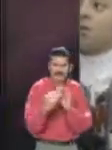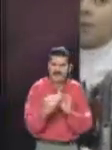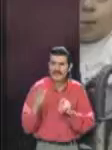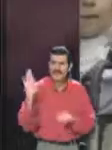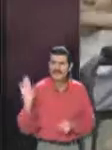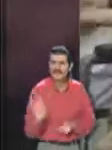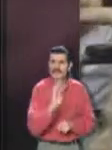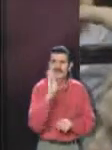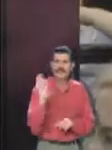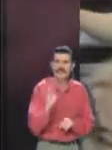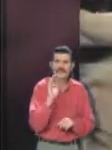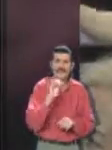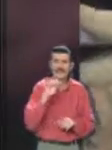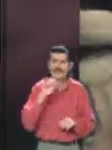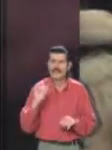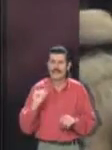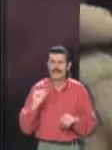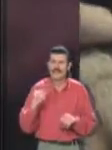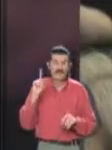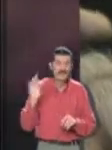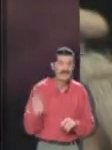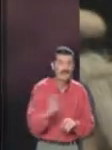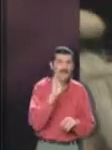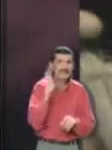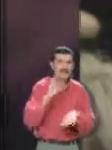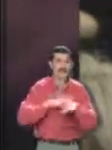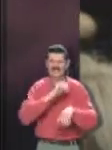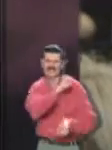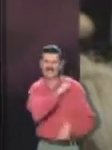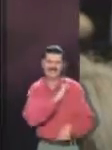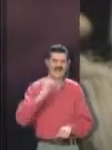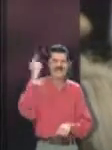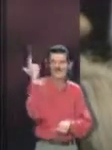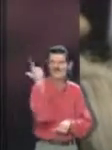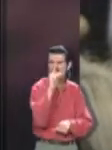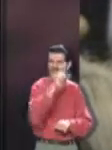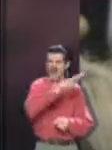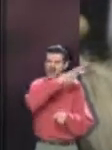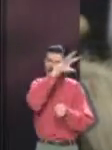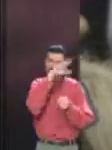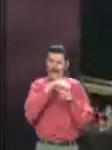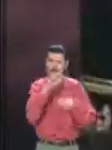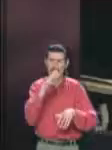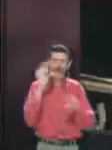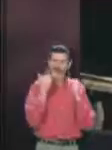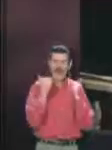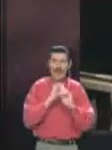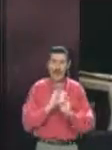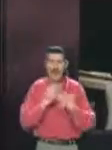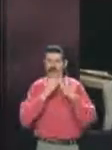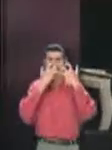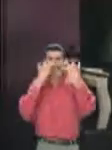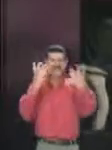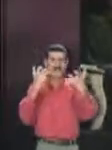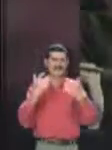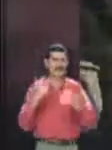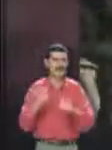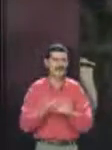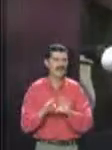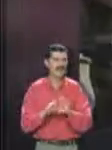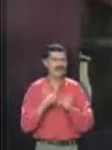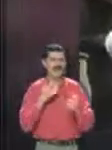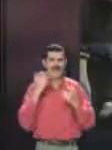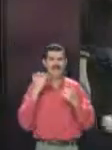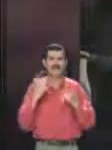cerca. Ajá. La bruja Radegunda. Que es la bruja más mala y fea que haya existido jamás. ¡Ay!